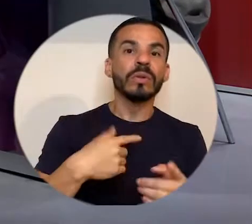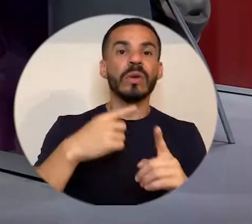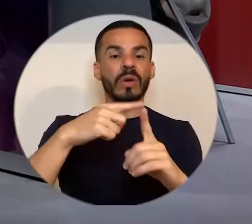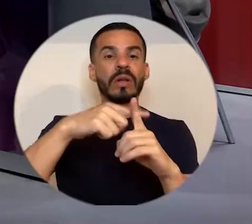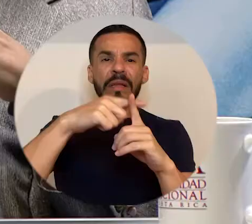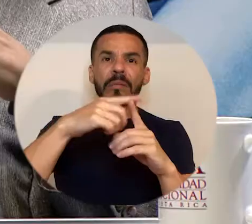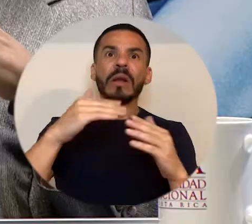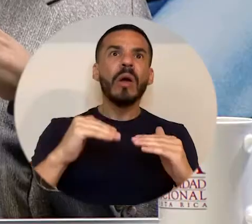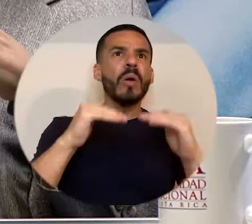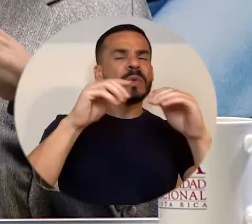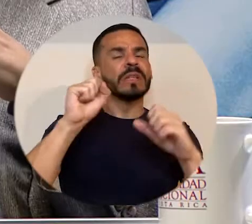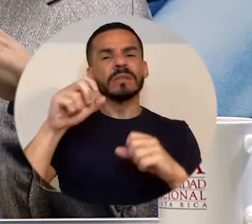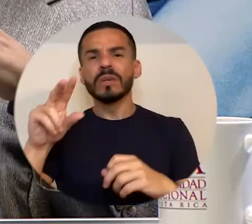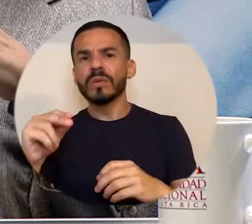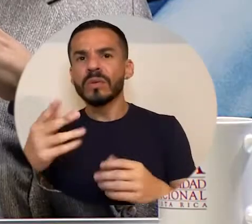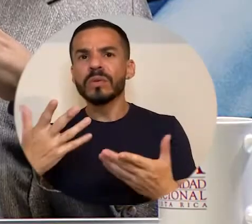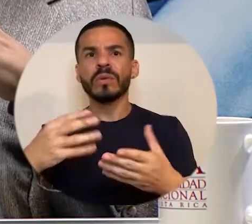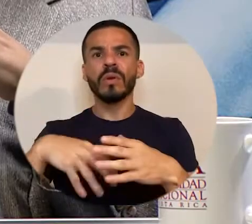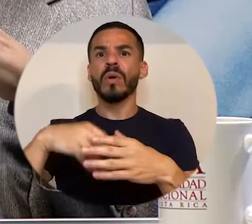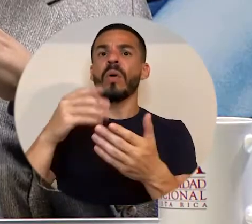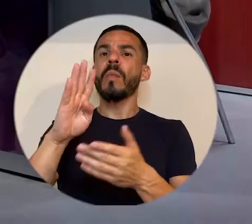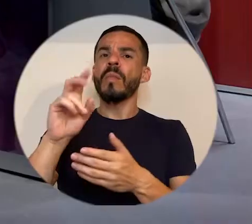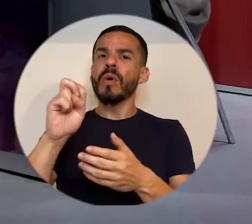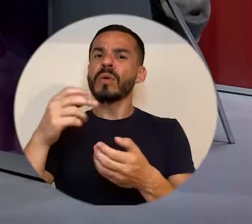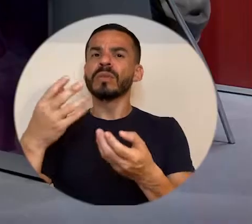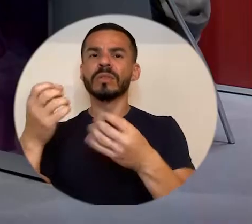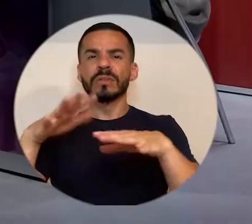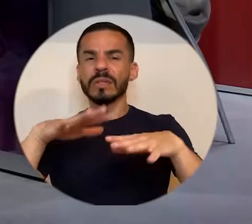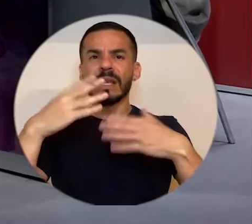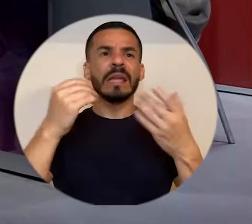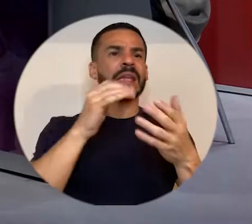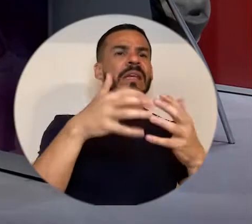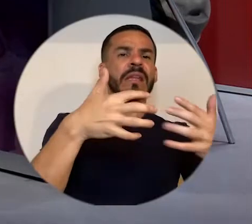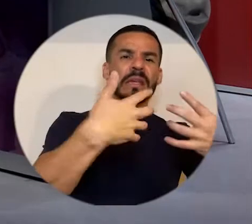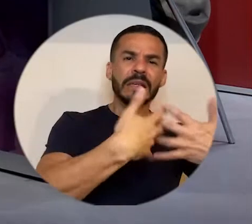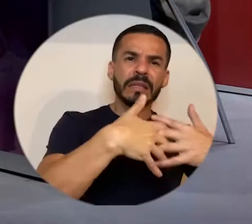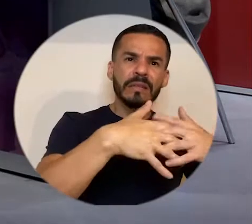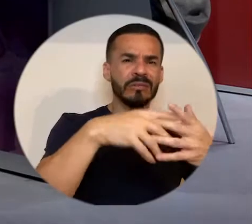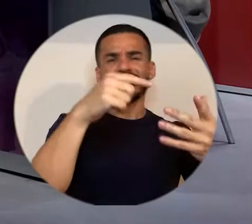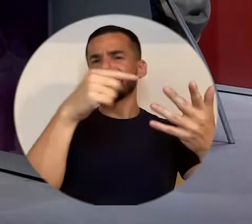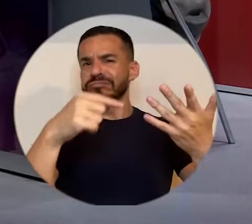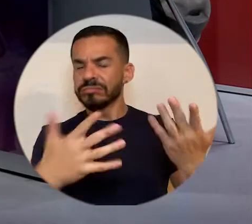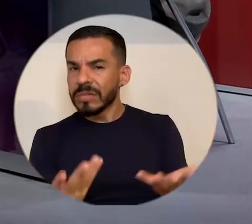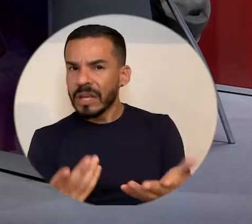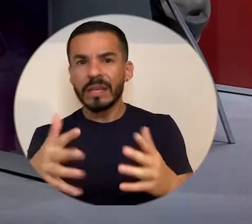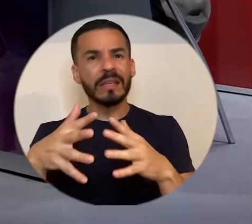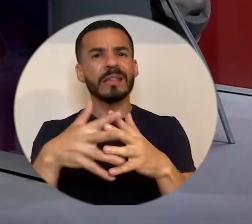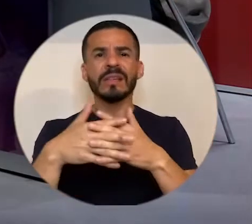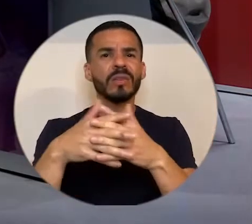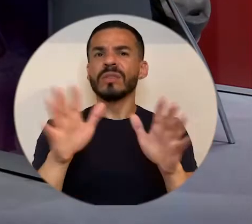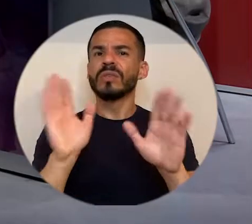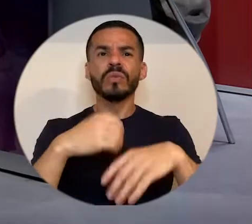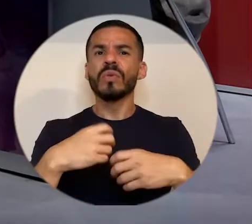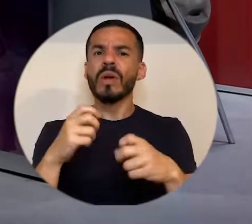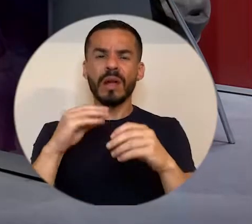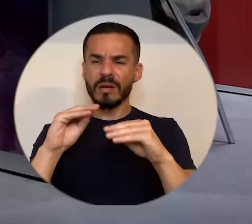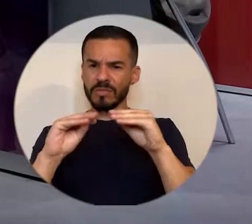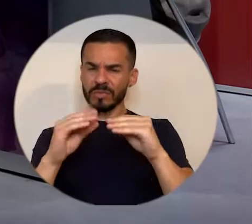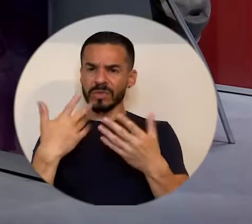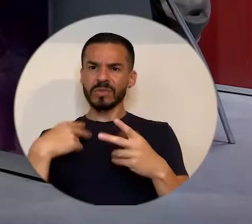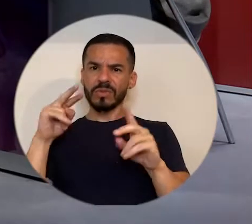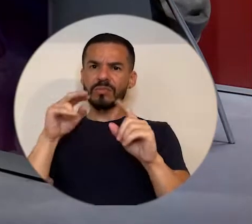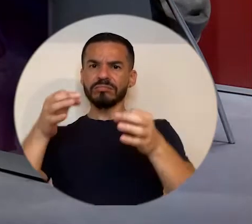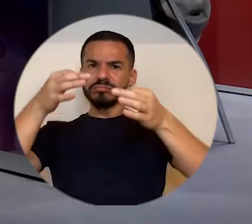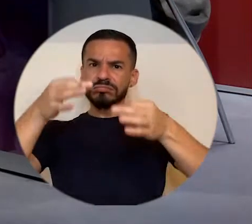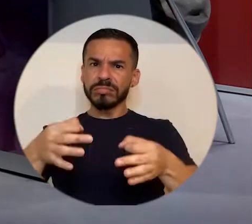del planeta, que si los gases invernaderos, que sí o que si no, que las industrias, que aquí, que allá. O sea, Estados Unidos no ha tenido la posición más clara y contundente